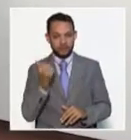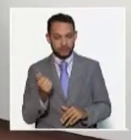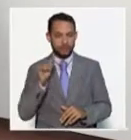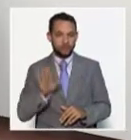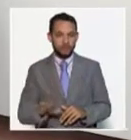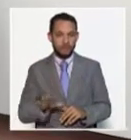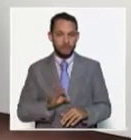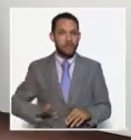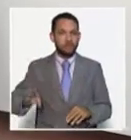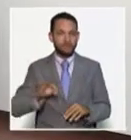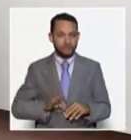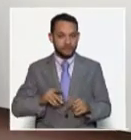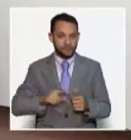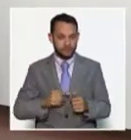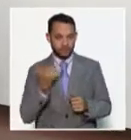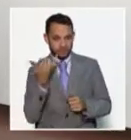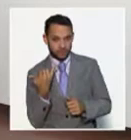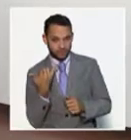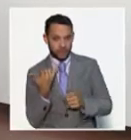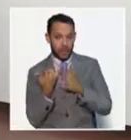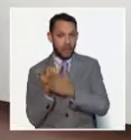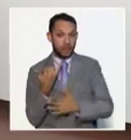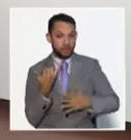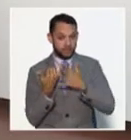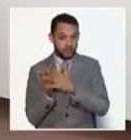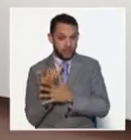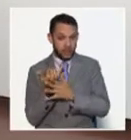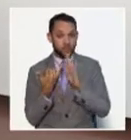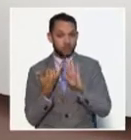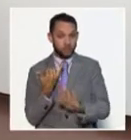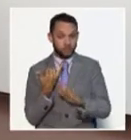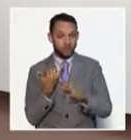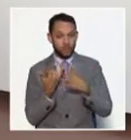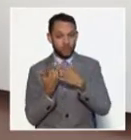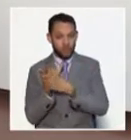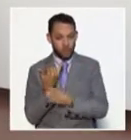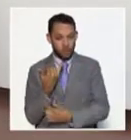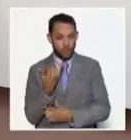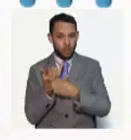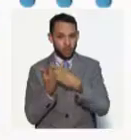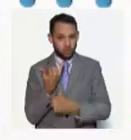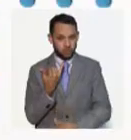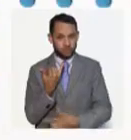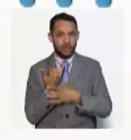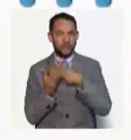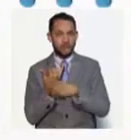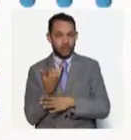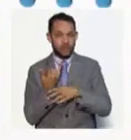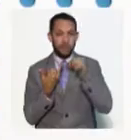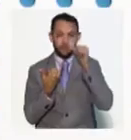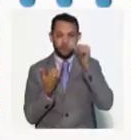básicamente son el útero o matriz que también le dicen las señoras es el órgano donde se albergan los